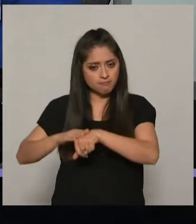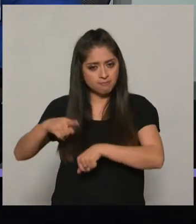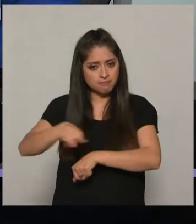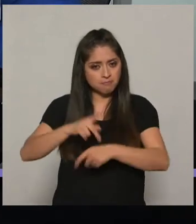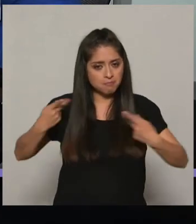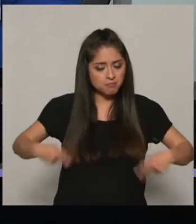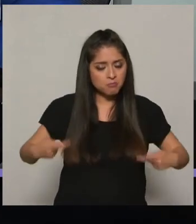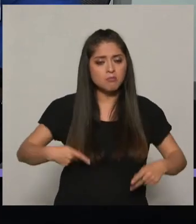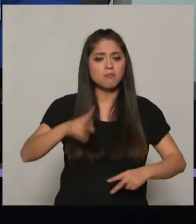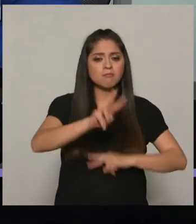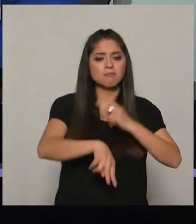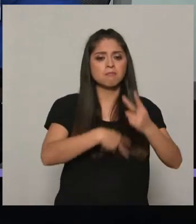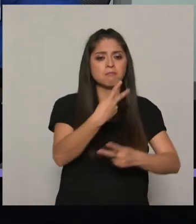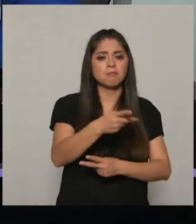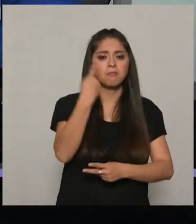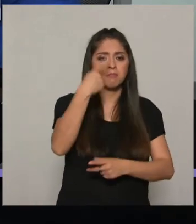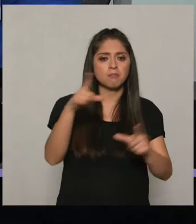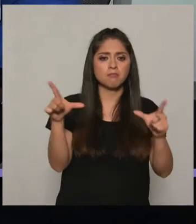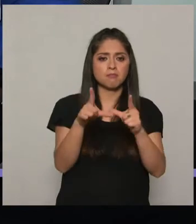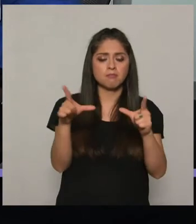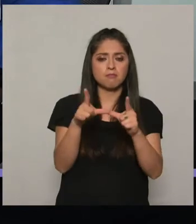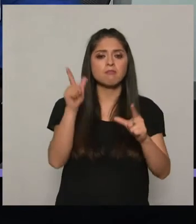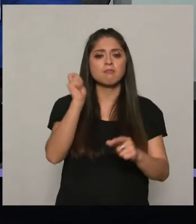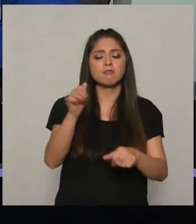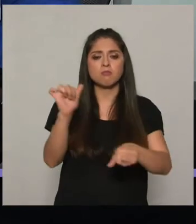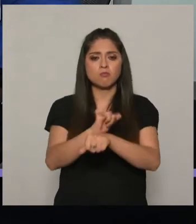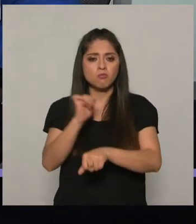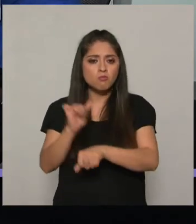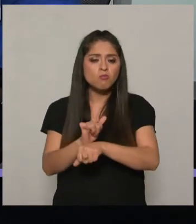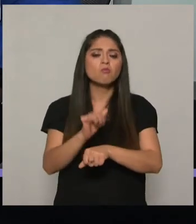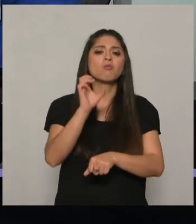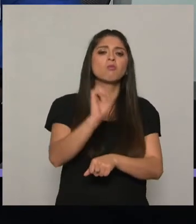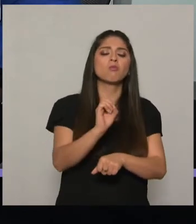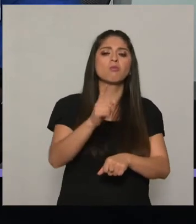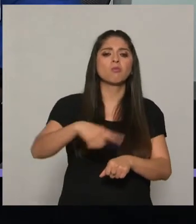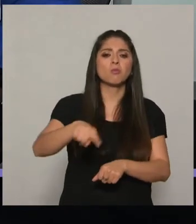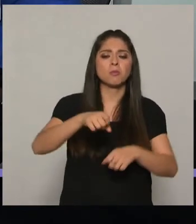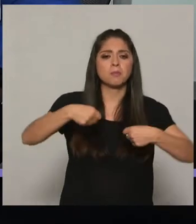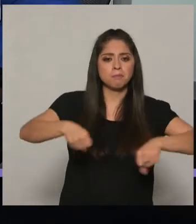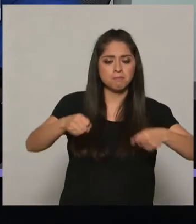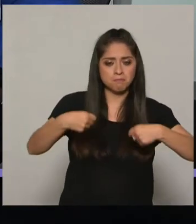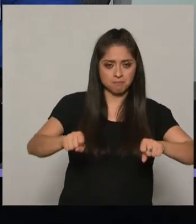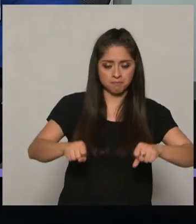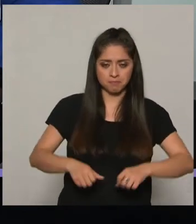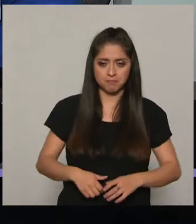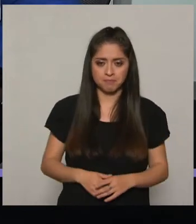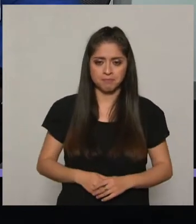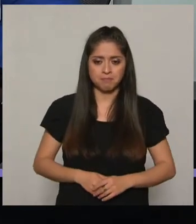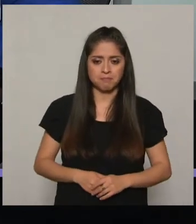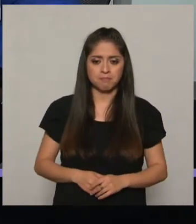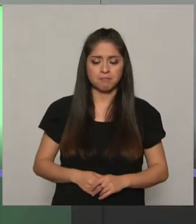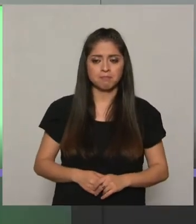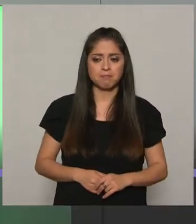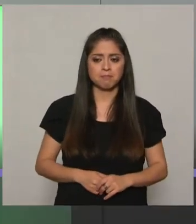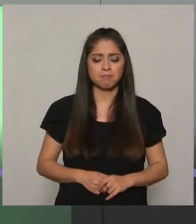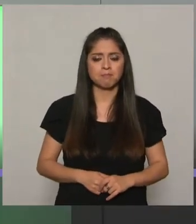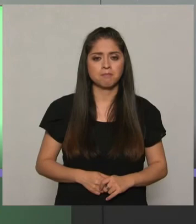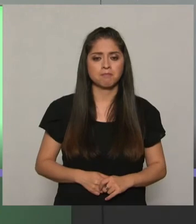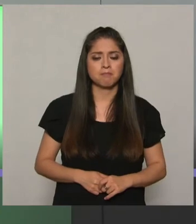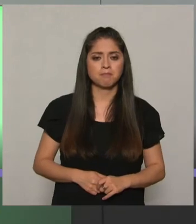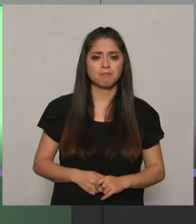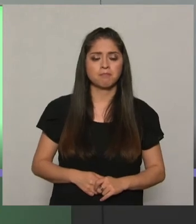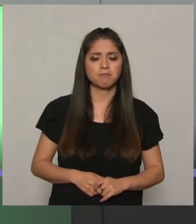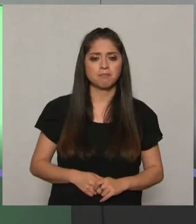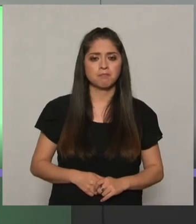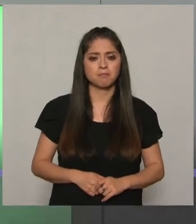vamos a solicitar la licencia, tanto de motocicleta como de vehículo automóvil, ¿no? Sí, esa es una, y también yo creo